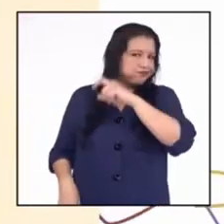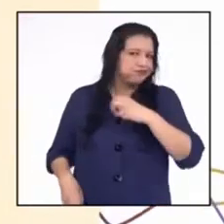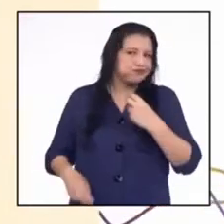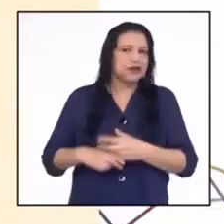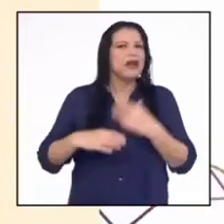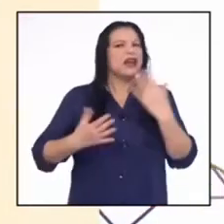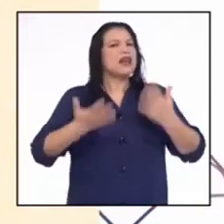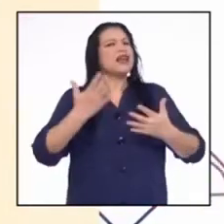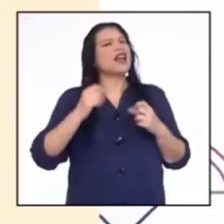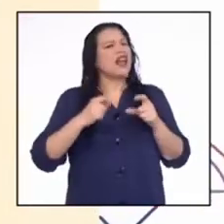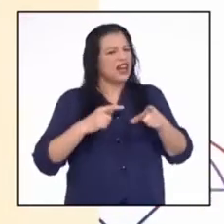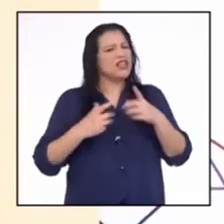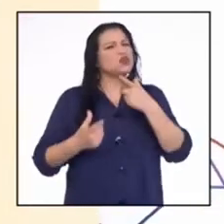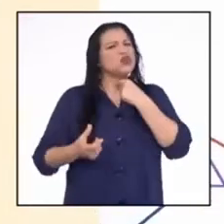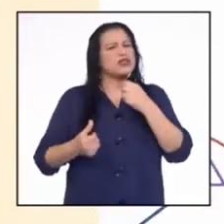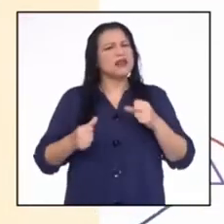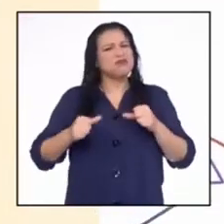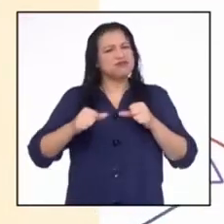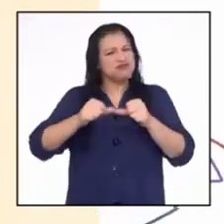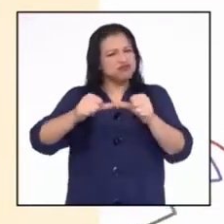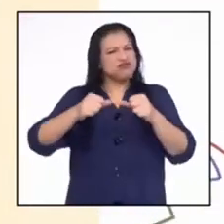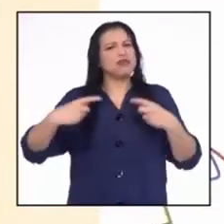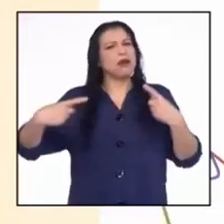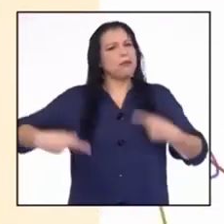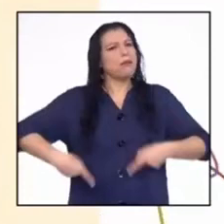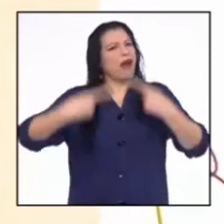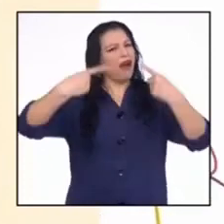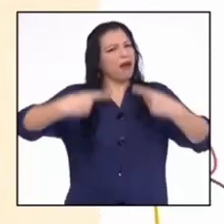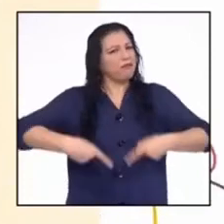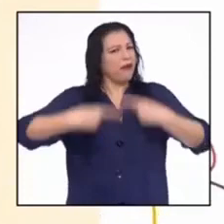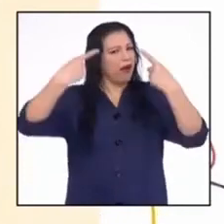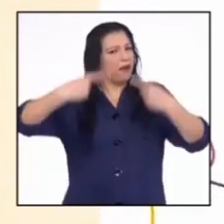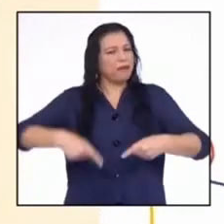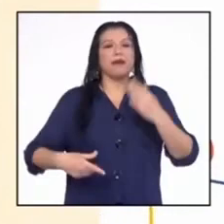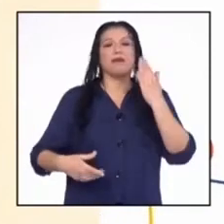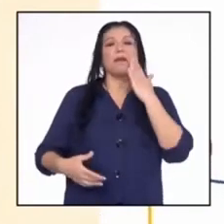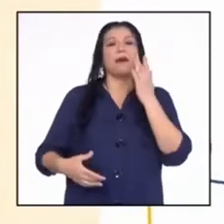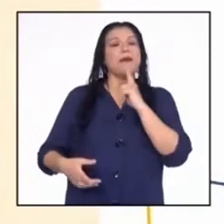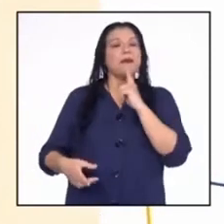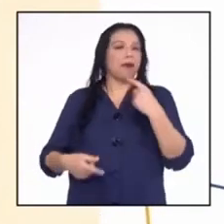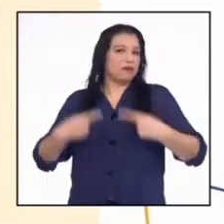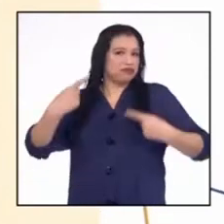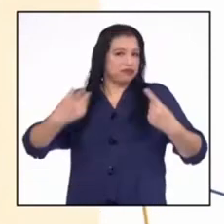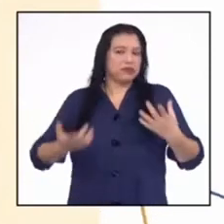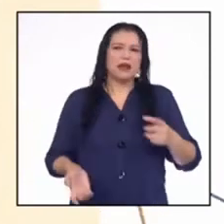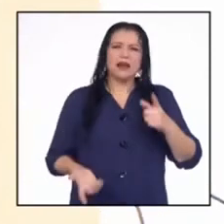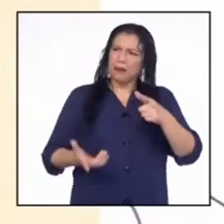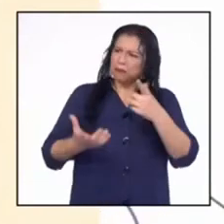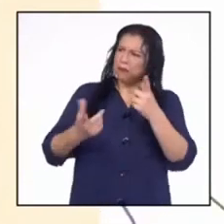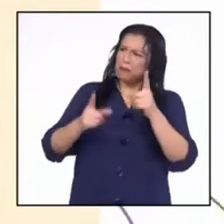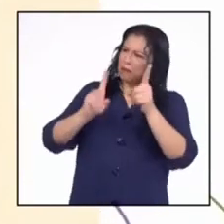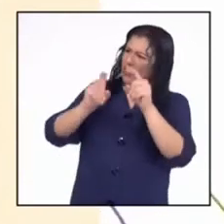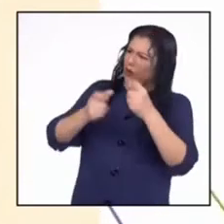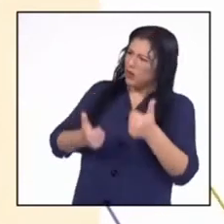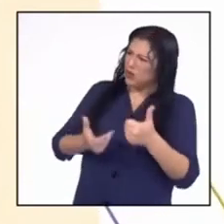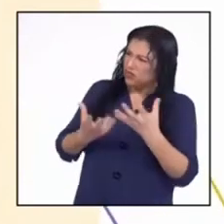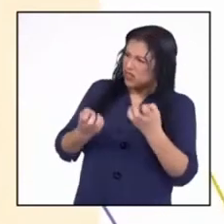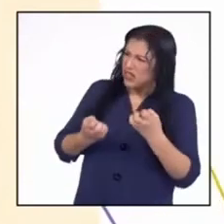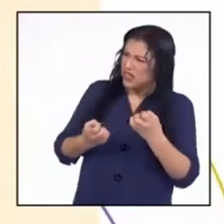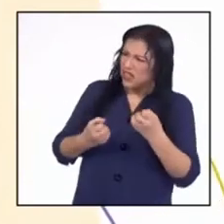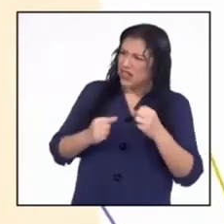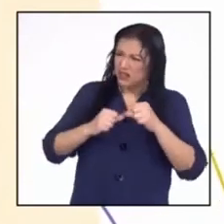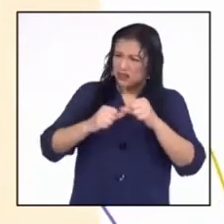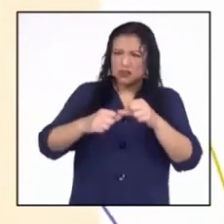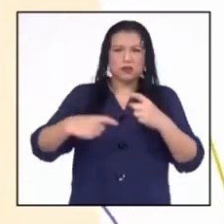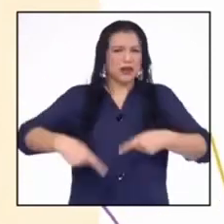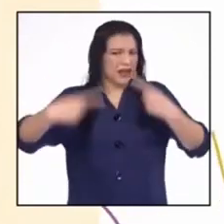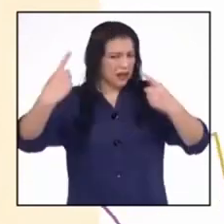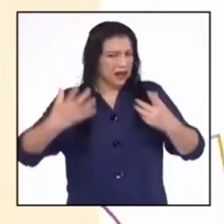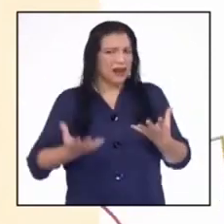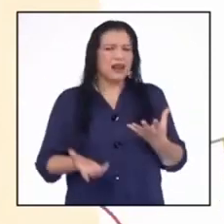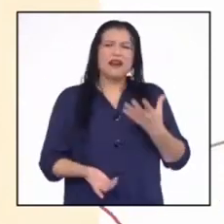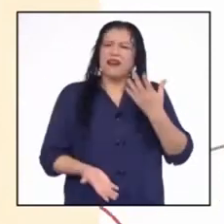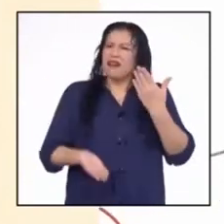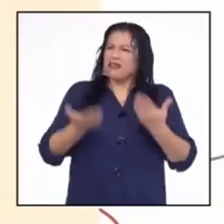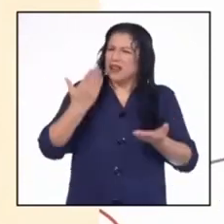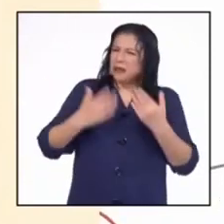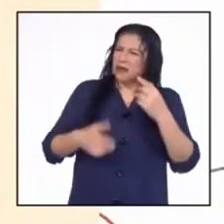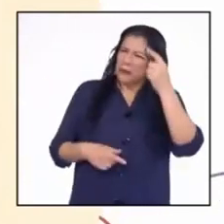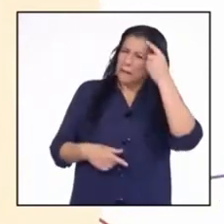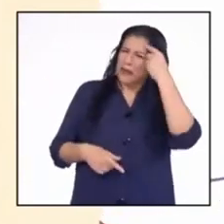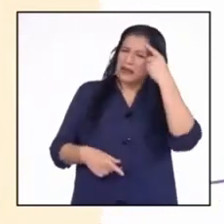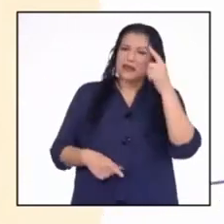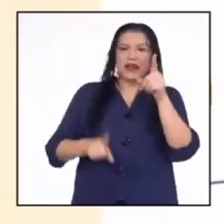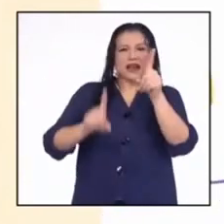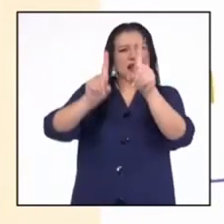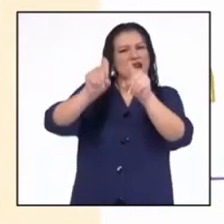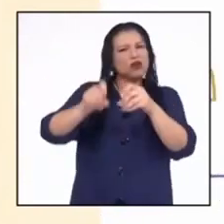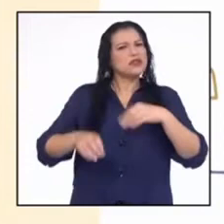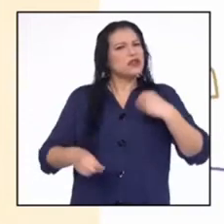una guerra constante con sus papás. ¿Pero acaso ellos quieren estar en guerra con sus padres? ¿Acaso ellos querrían